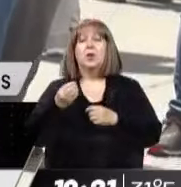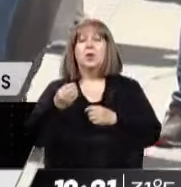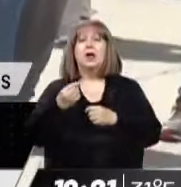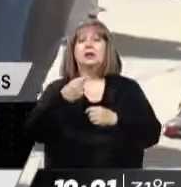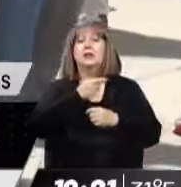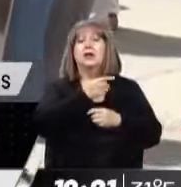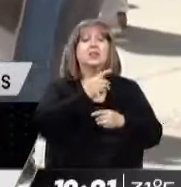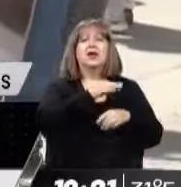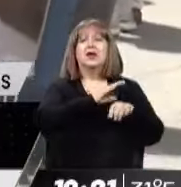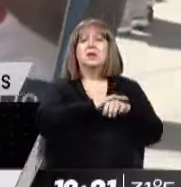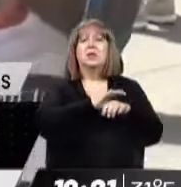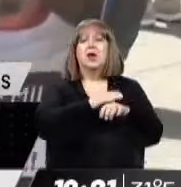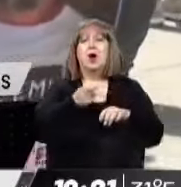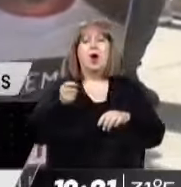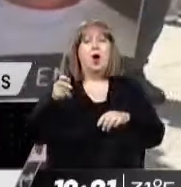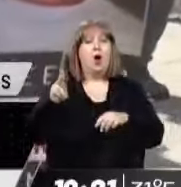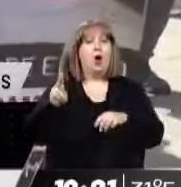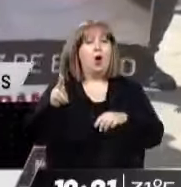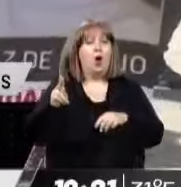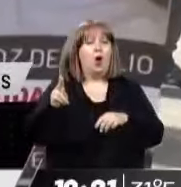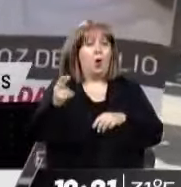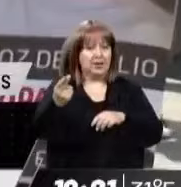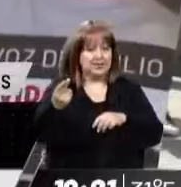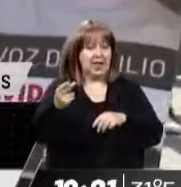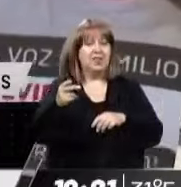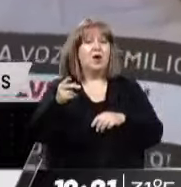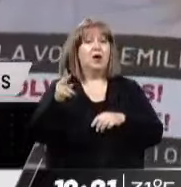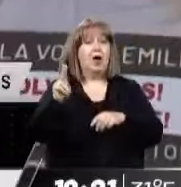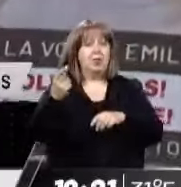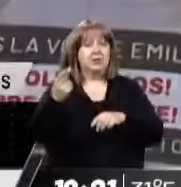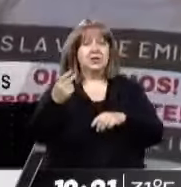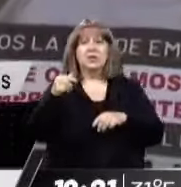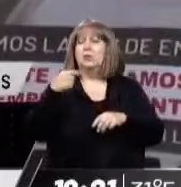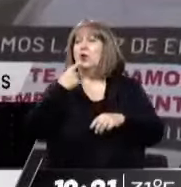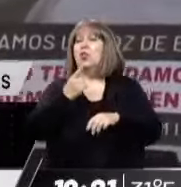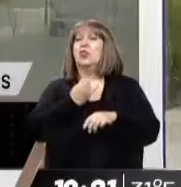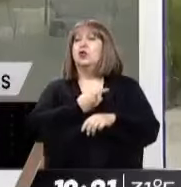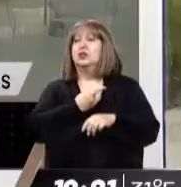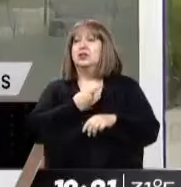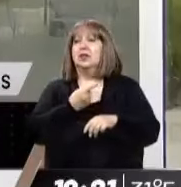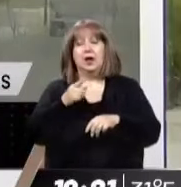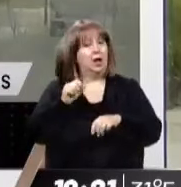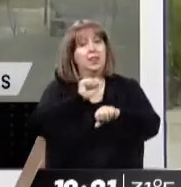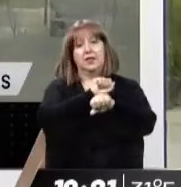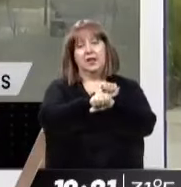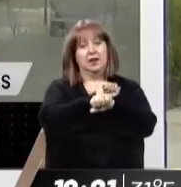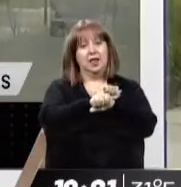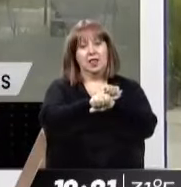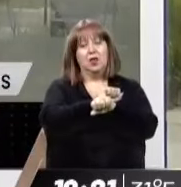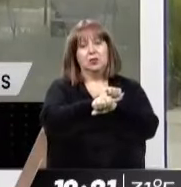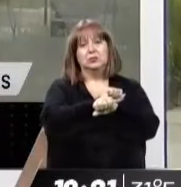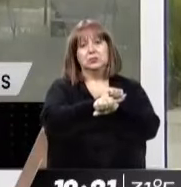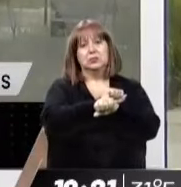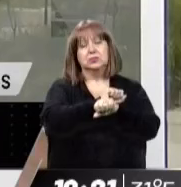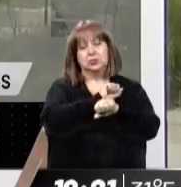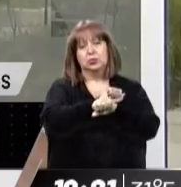Es homicidio criminis causa. ¿Ya está en el penal? ¿Qué cambia a partir de ahora? Sí, desde que lo detuvieron el personal de investigaciones